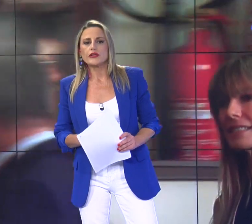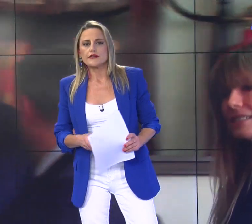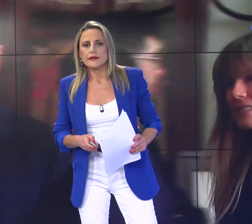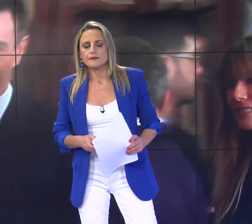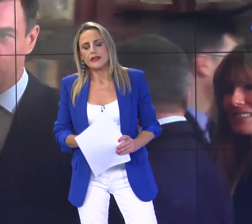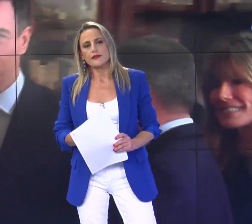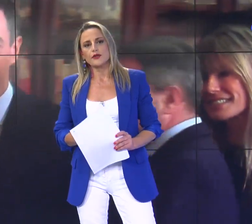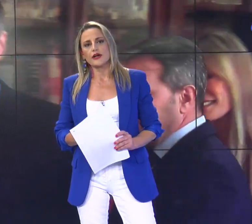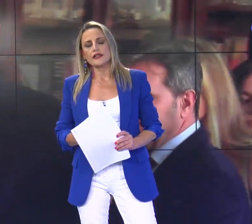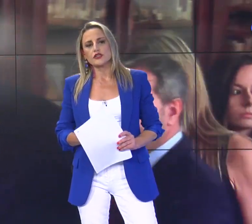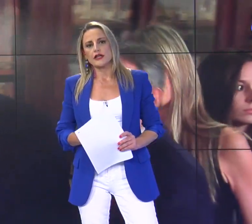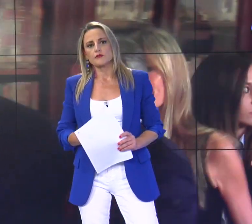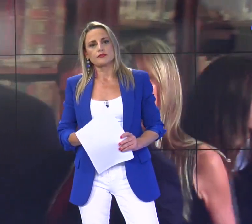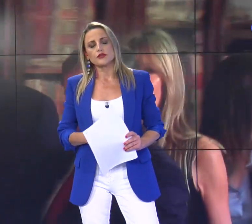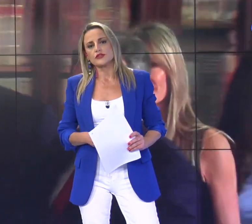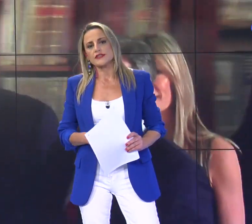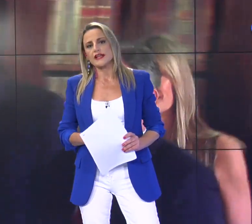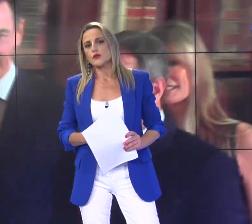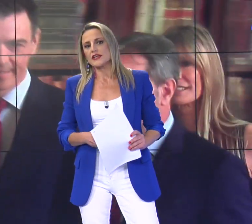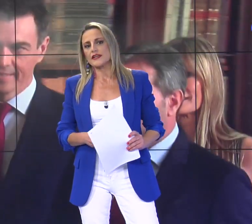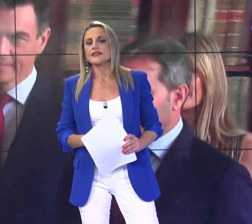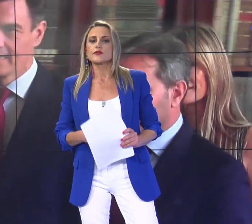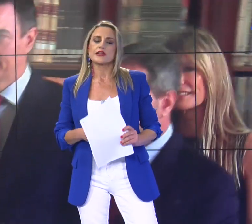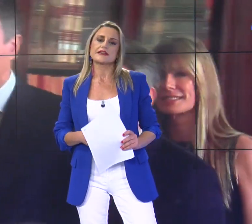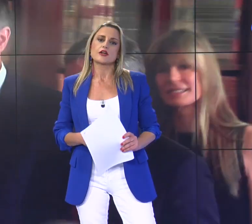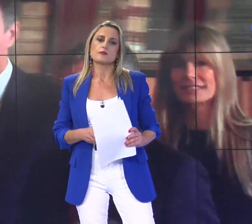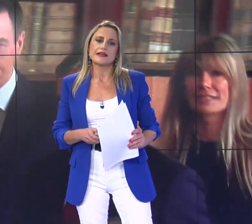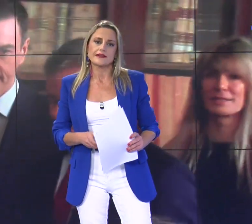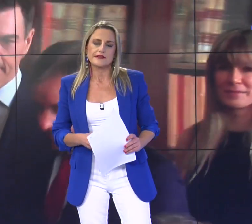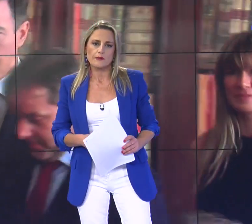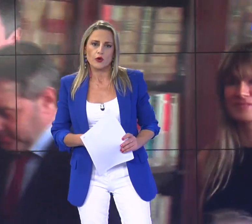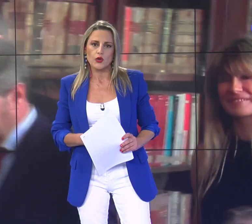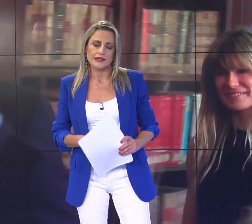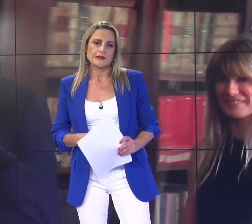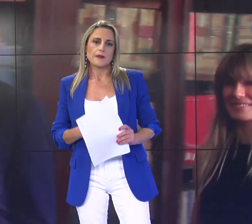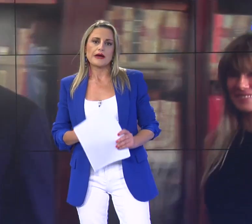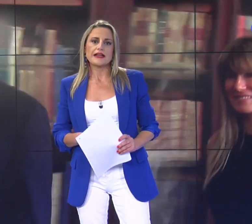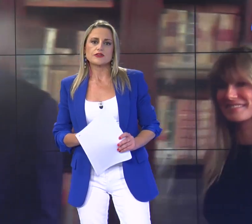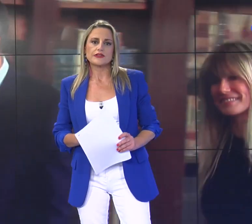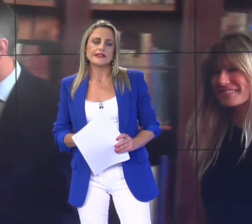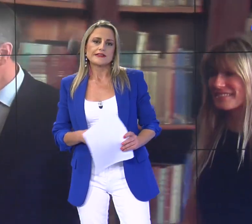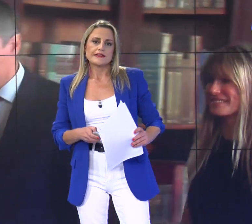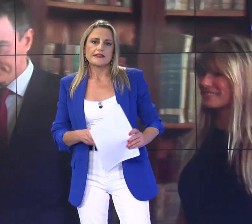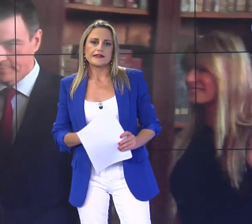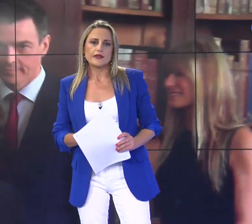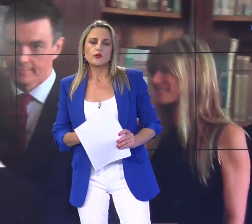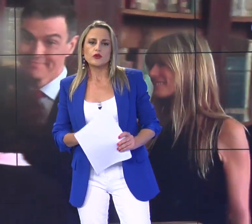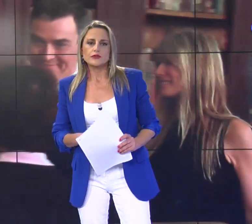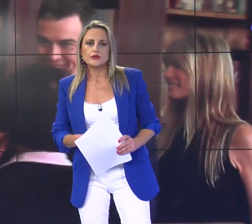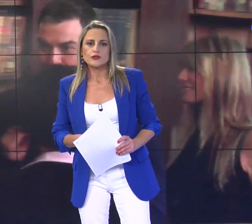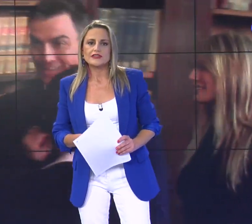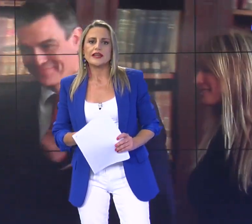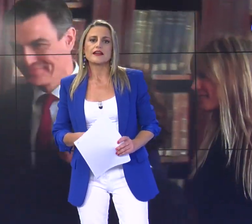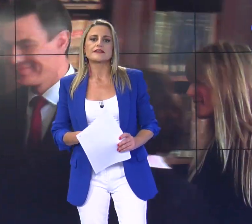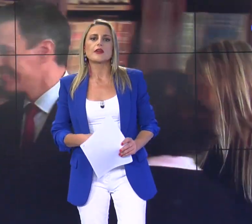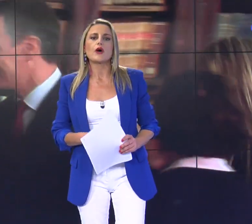ocurrir en principio al minutos antes de las 9 de la mañana se anunciaba esta comparecencia en moncloa para las 12 y hace unos